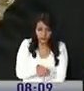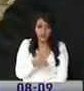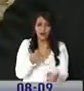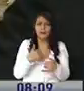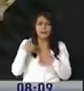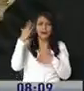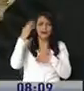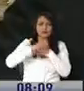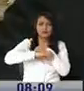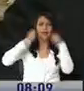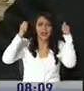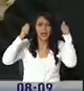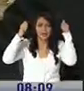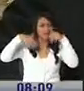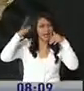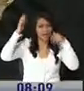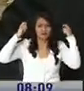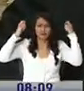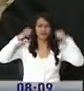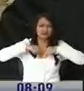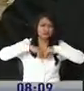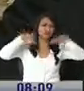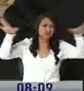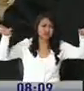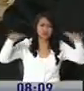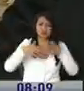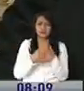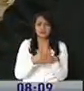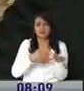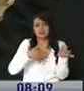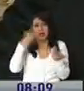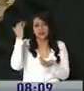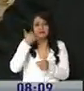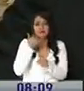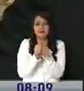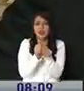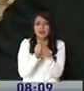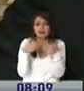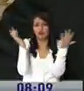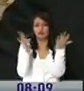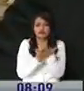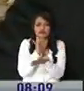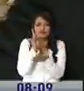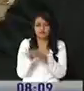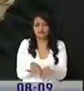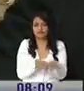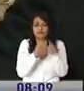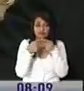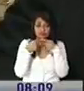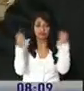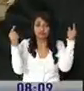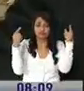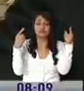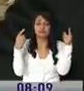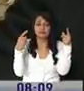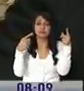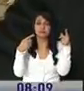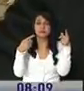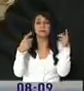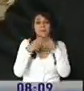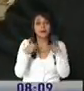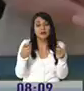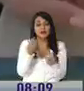de la historia además a través de teléfonos celulares es a su vez la campaña donde mayor des información